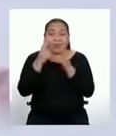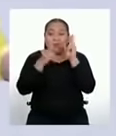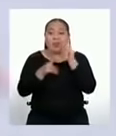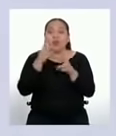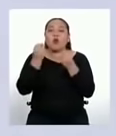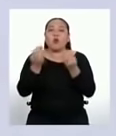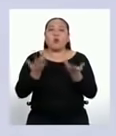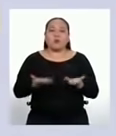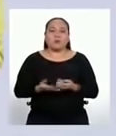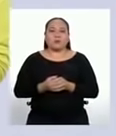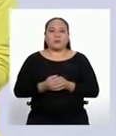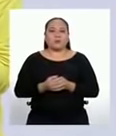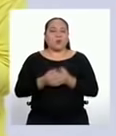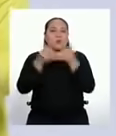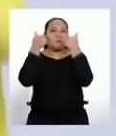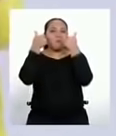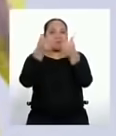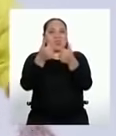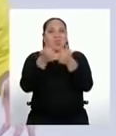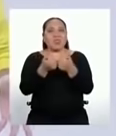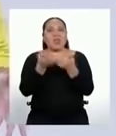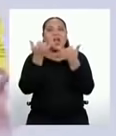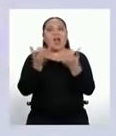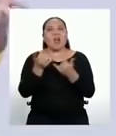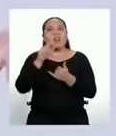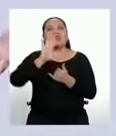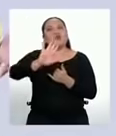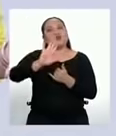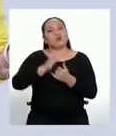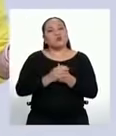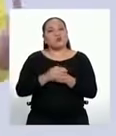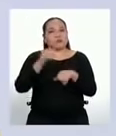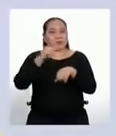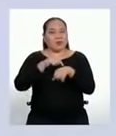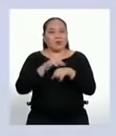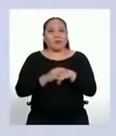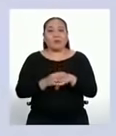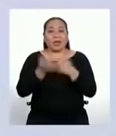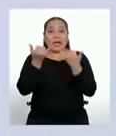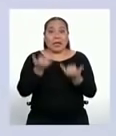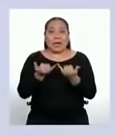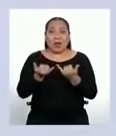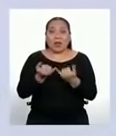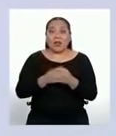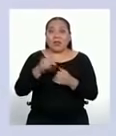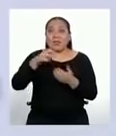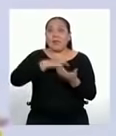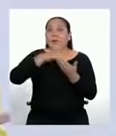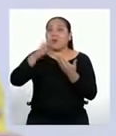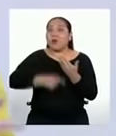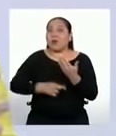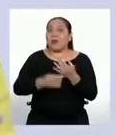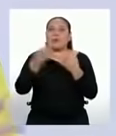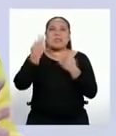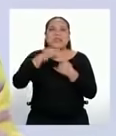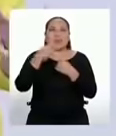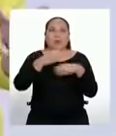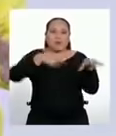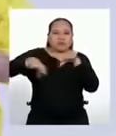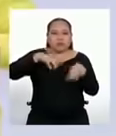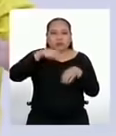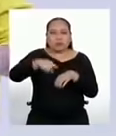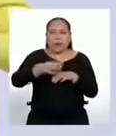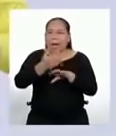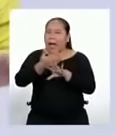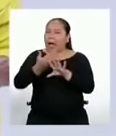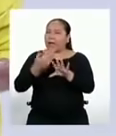uno. Muy bien, chicos y chicas, ahora les toca a ustedes. Y como en este programa nos gusta ponernos siempre en acción, antes de terminar quiero dejarles